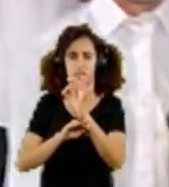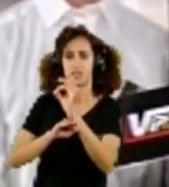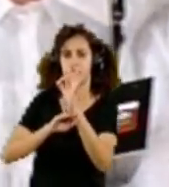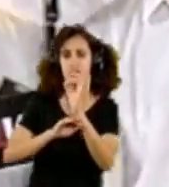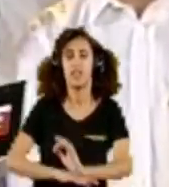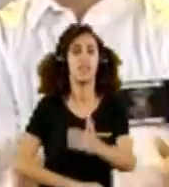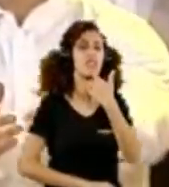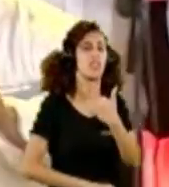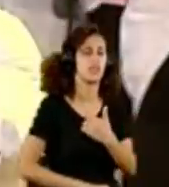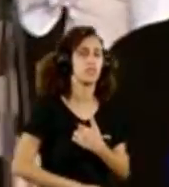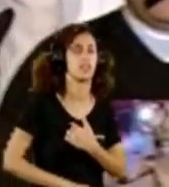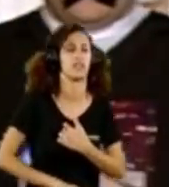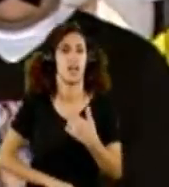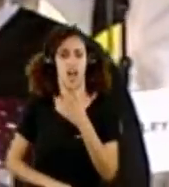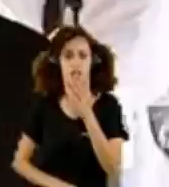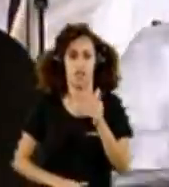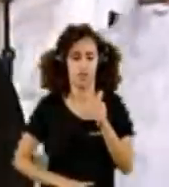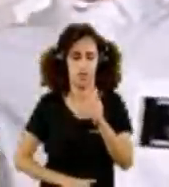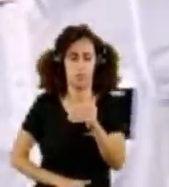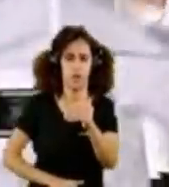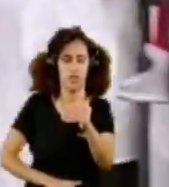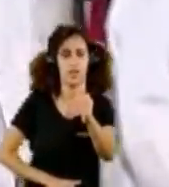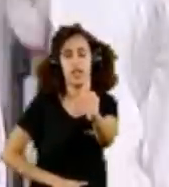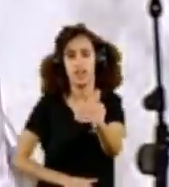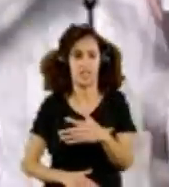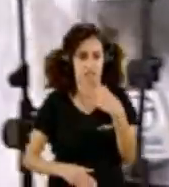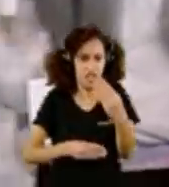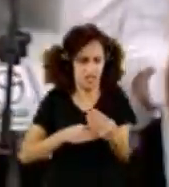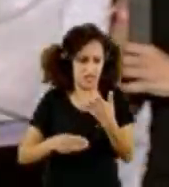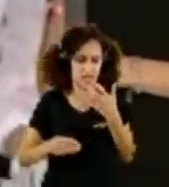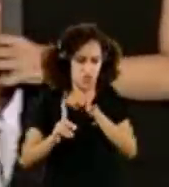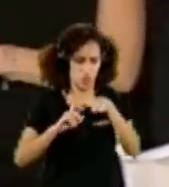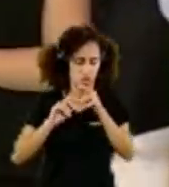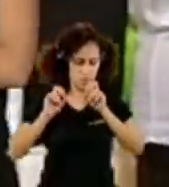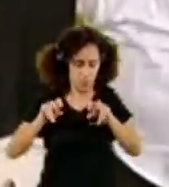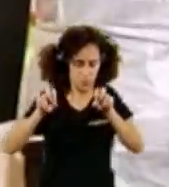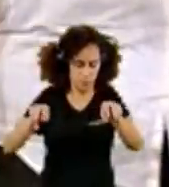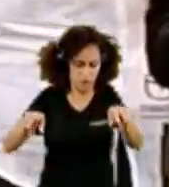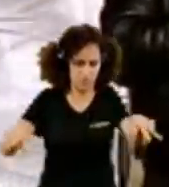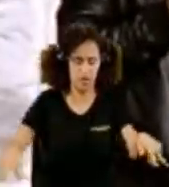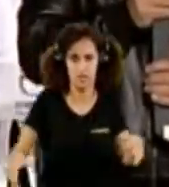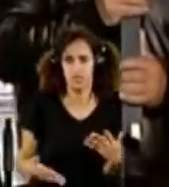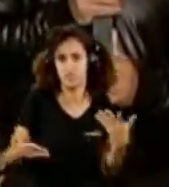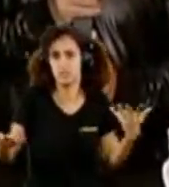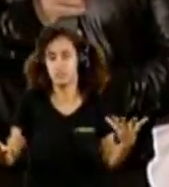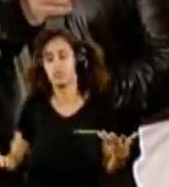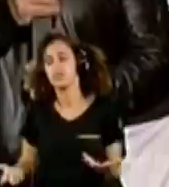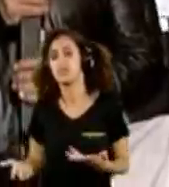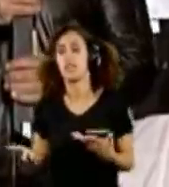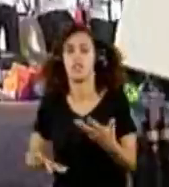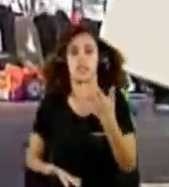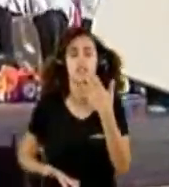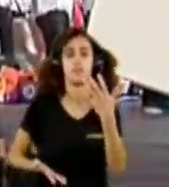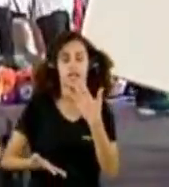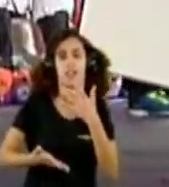Oh, dime, ¿a dónde vamos a llegar con todo esto? Si la defensa es entrar al mismo juego, ¿quién mata más